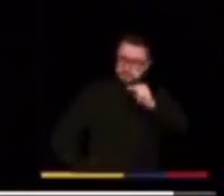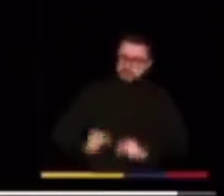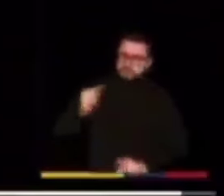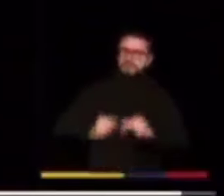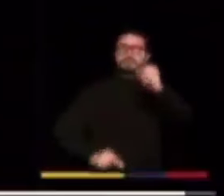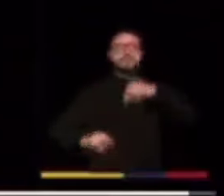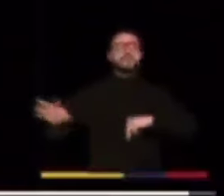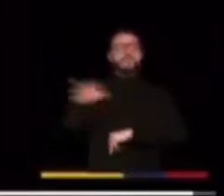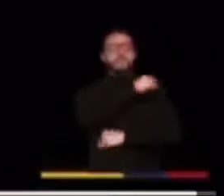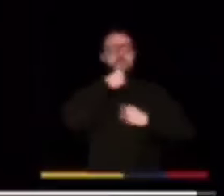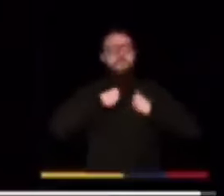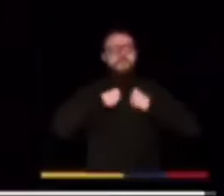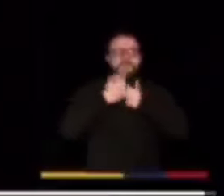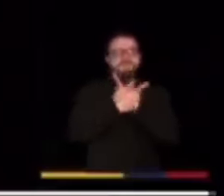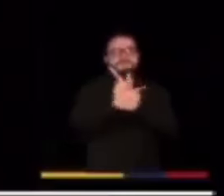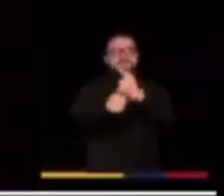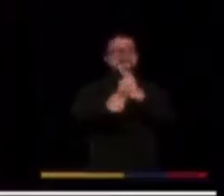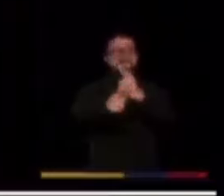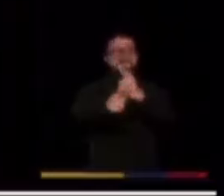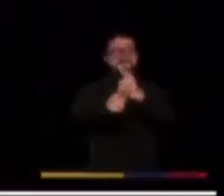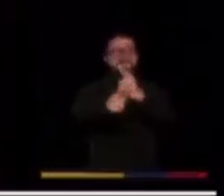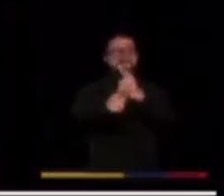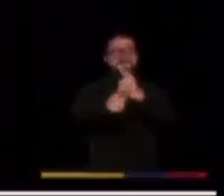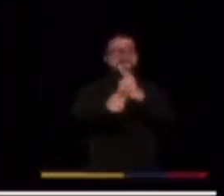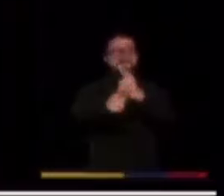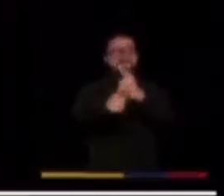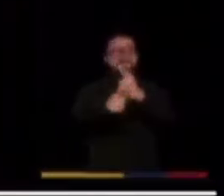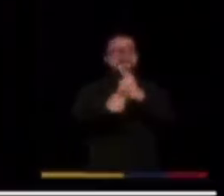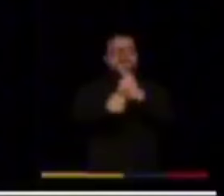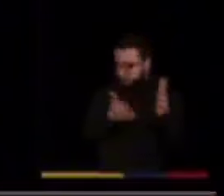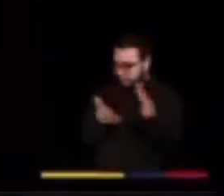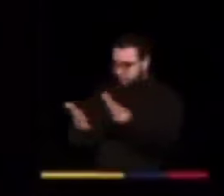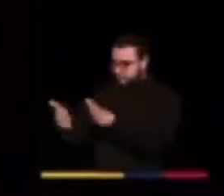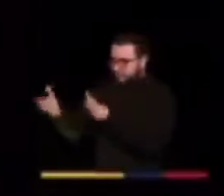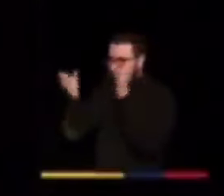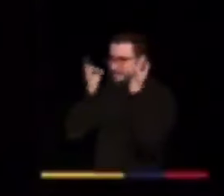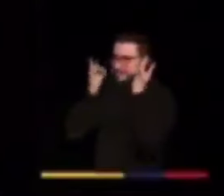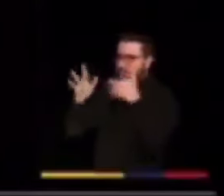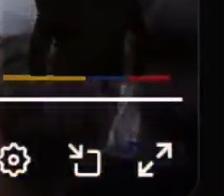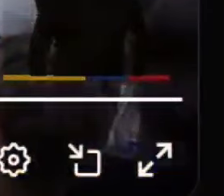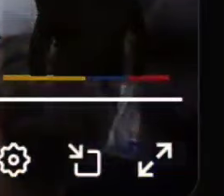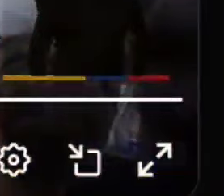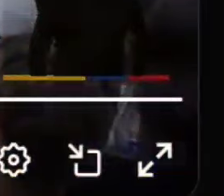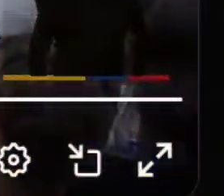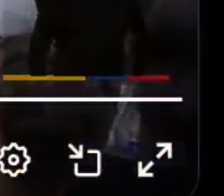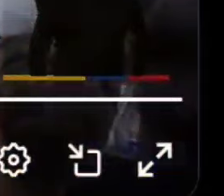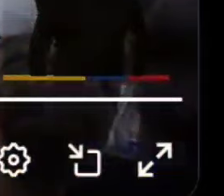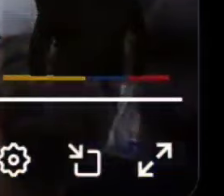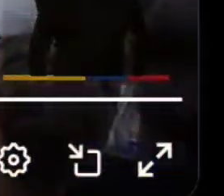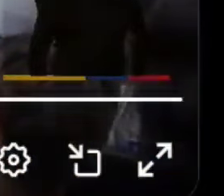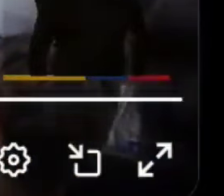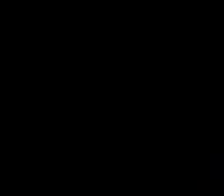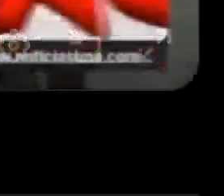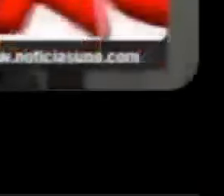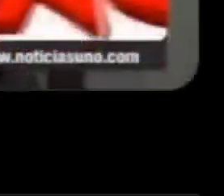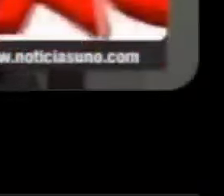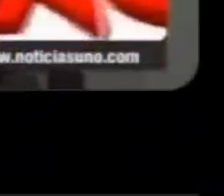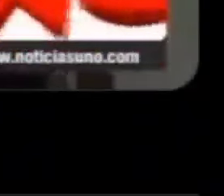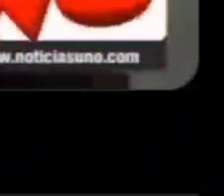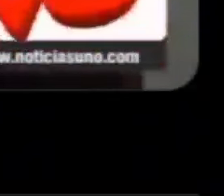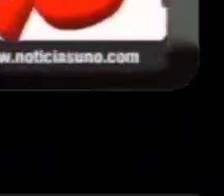nos podamos entender entre diferentes. Ah, señores, palabras sabias del presidente Petro. Y el pueblo se cansó de